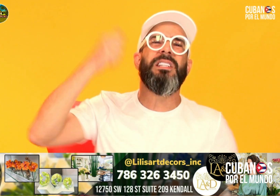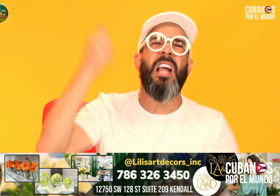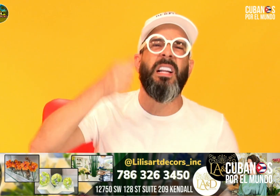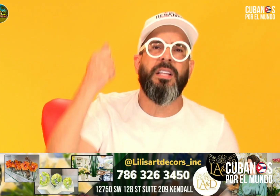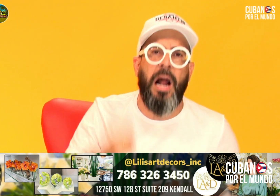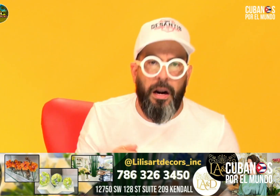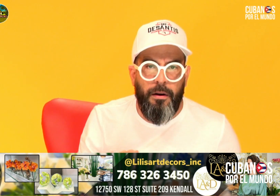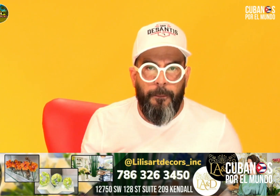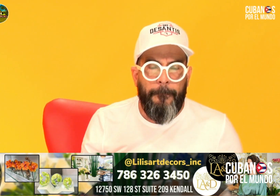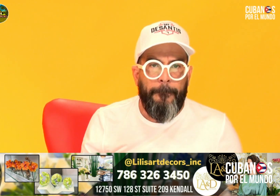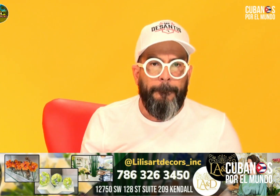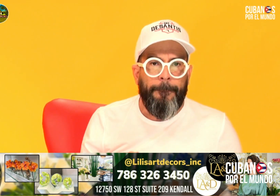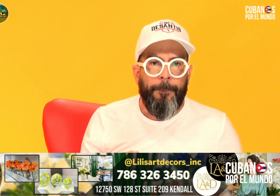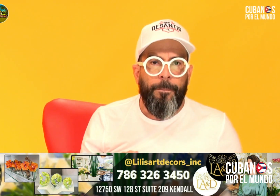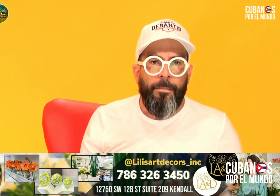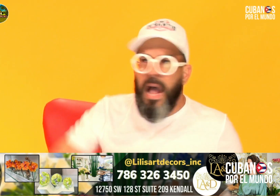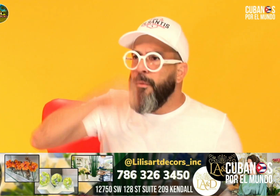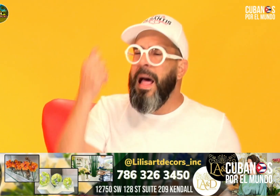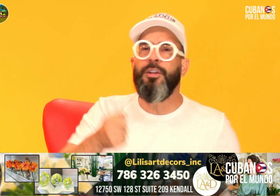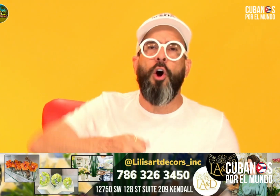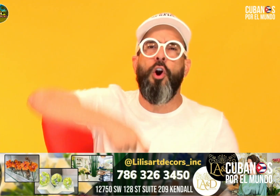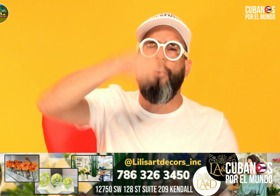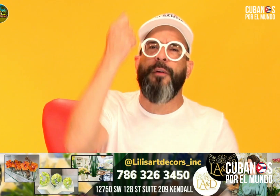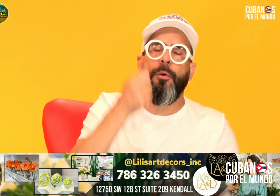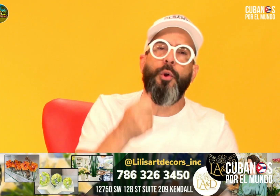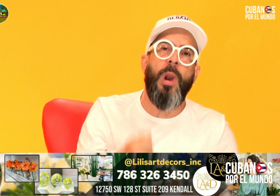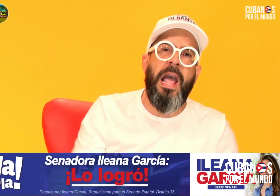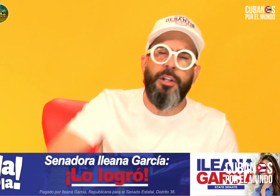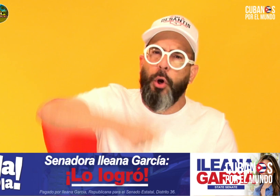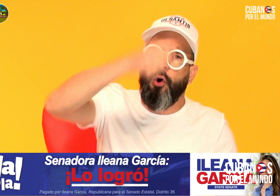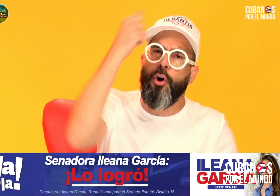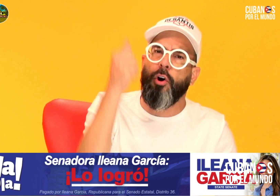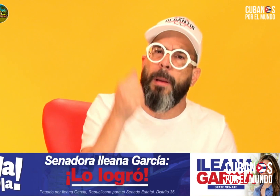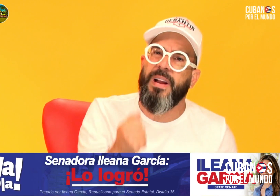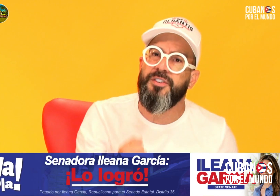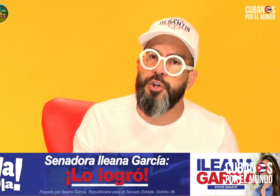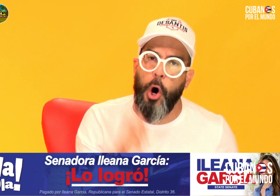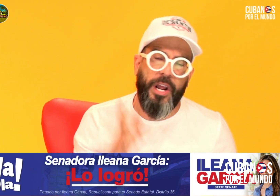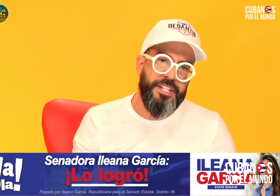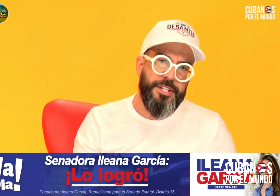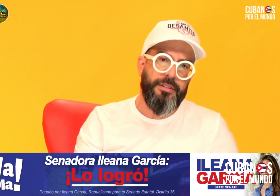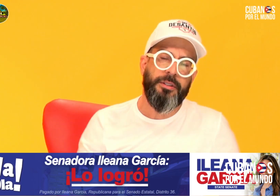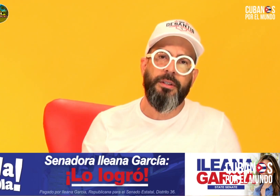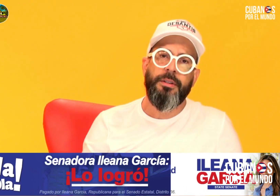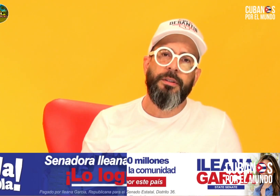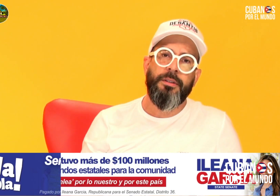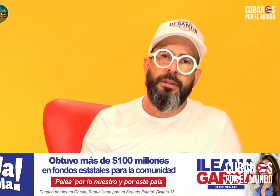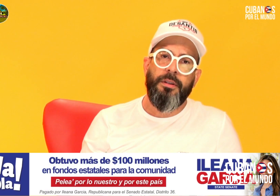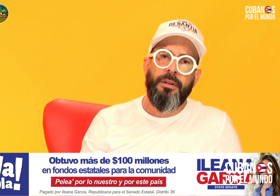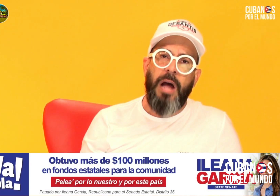Comité Central hablando con los fraudulentos, con los represores,